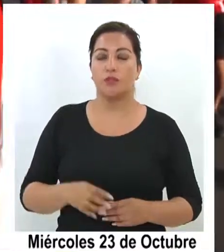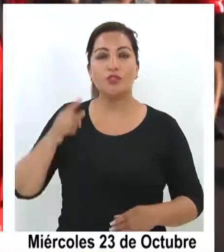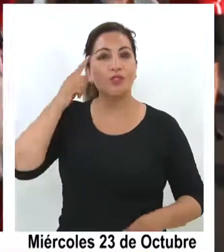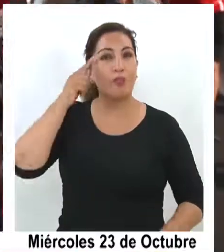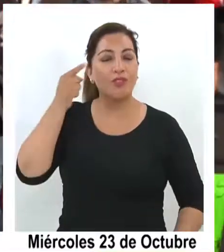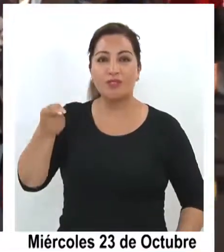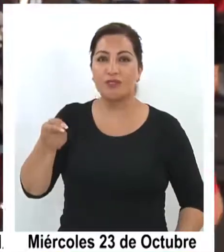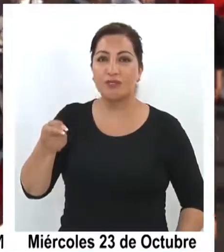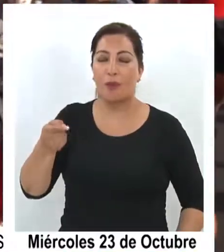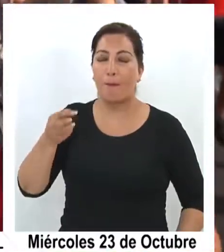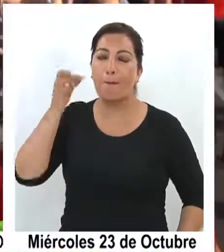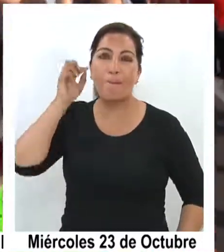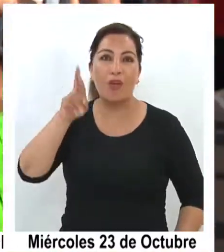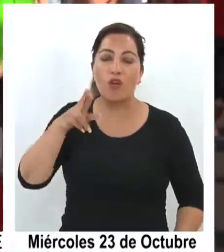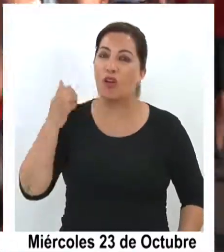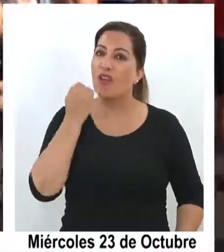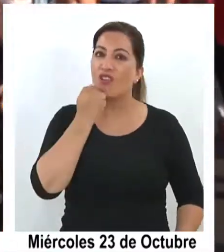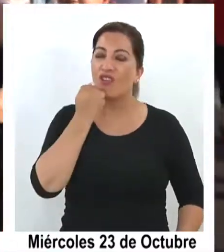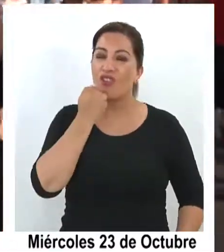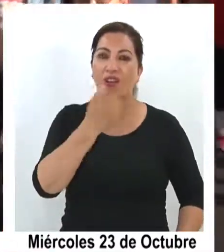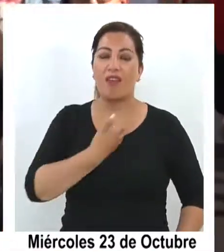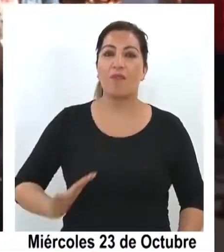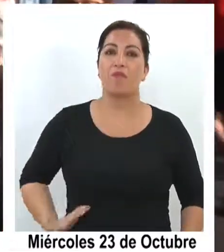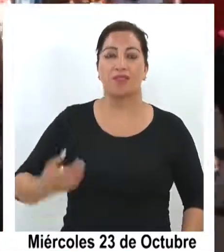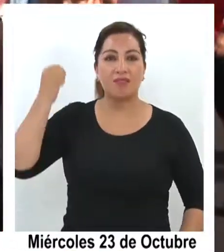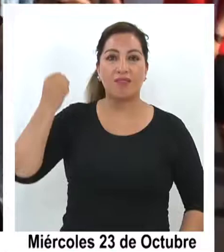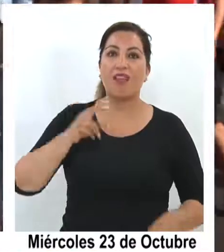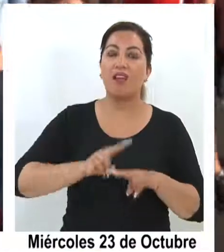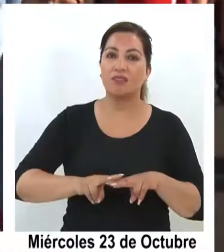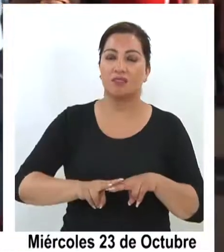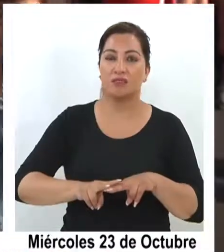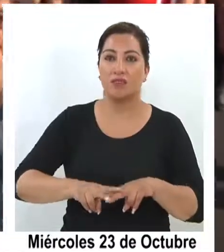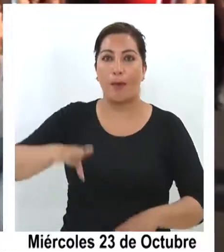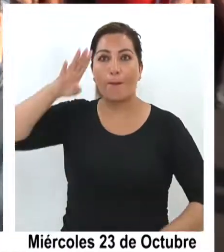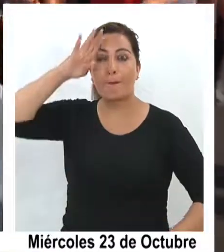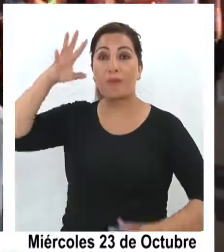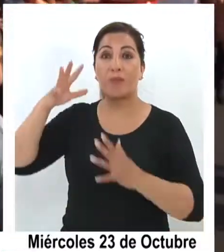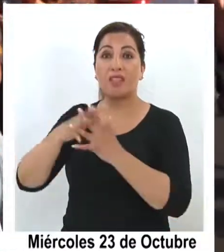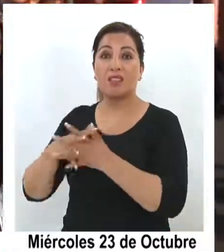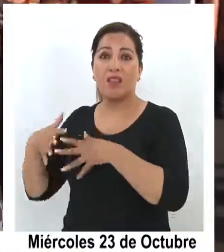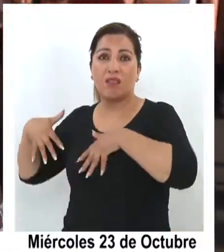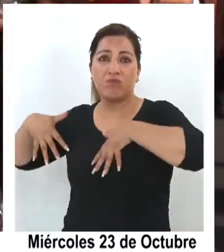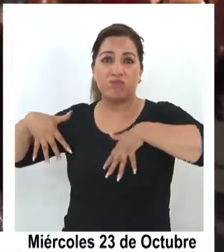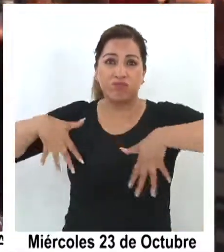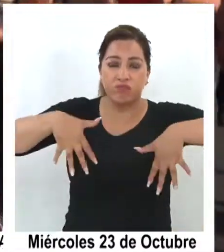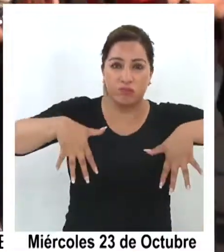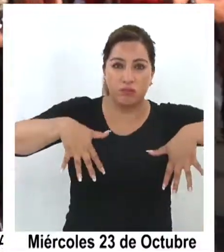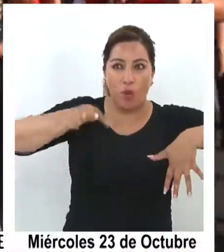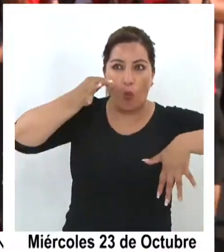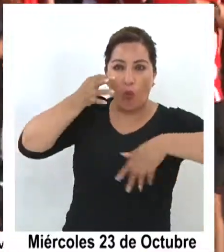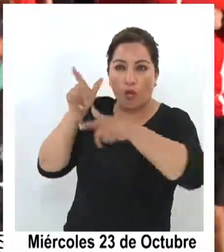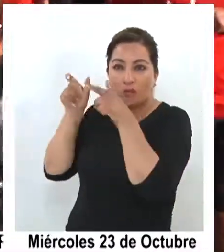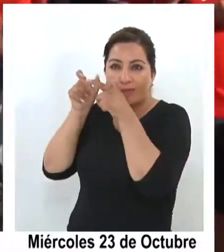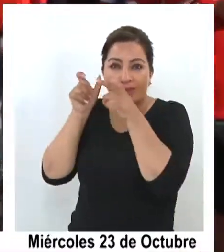Yo pienso que ese fue el peor error que hizo Piñera. Sacar a los militares a la calle.